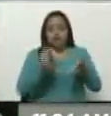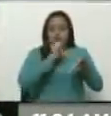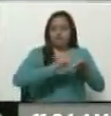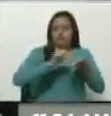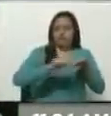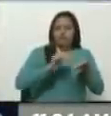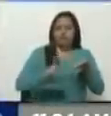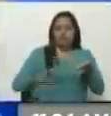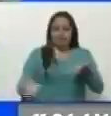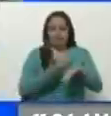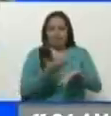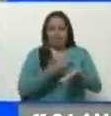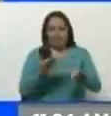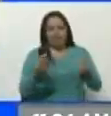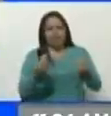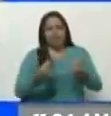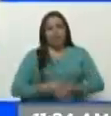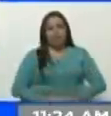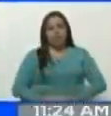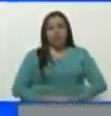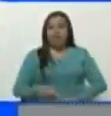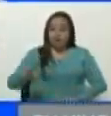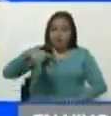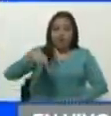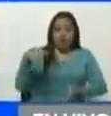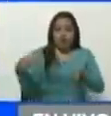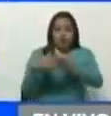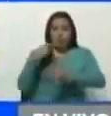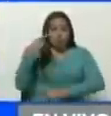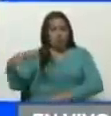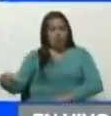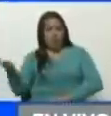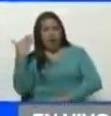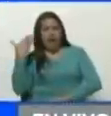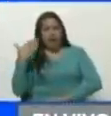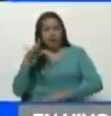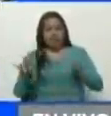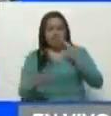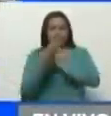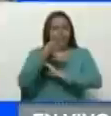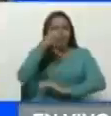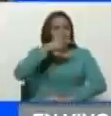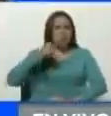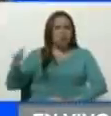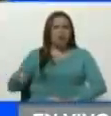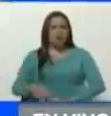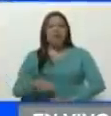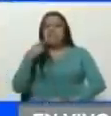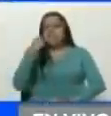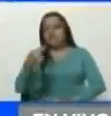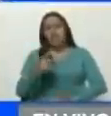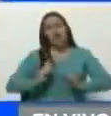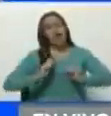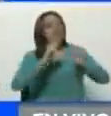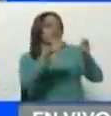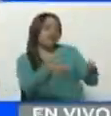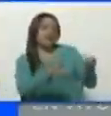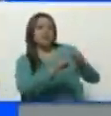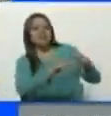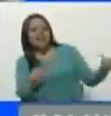populistas, engañaron al pueblo, prometiéndole tierra,